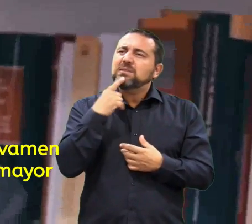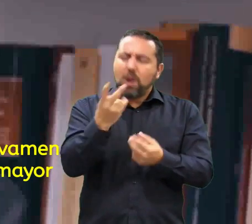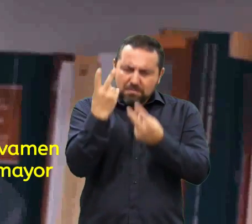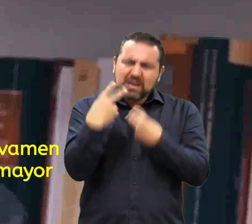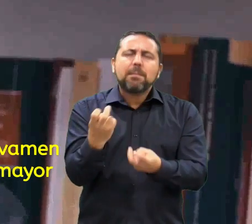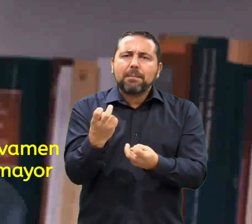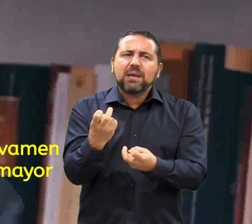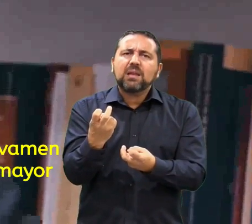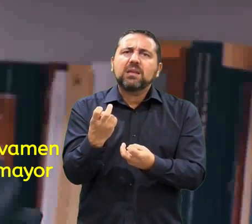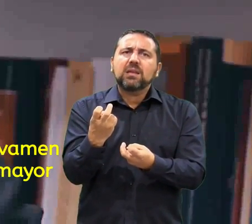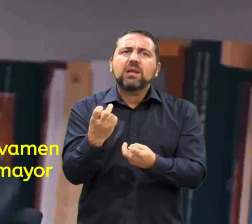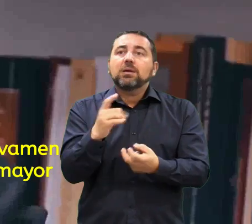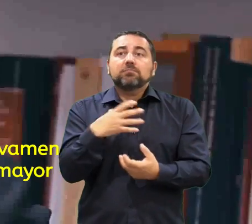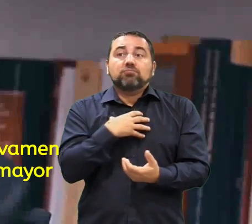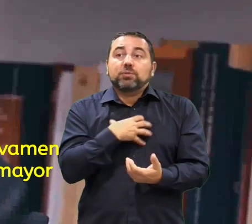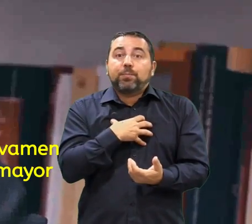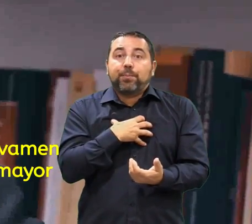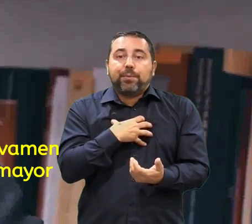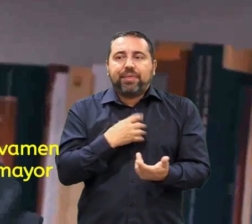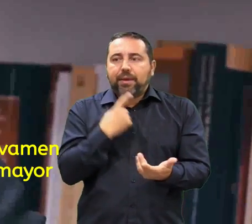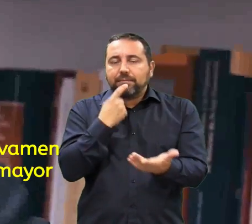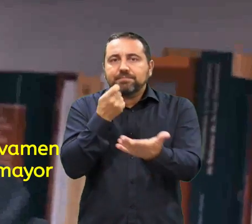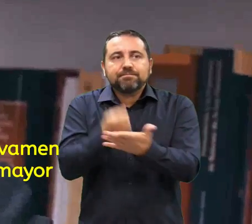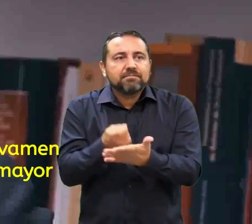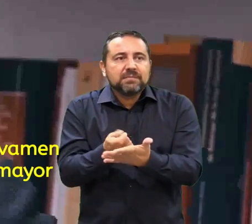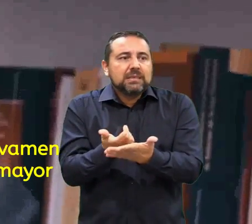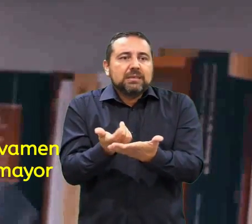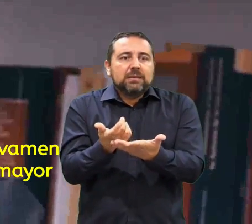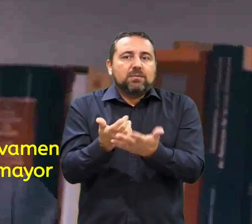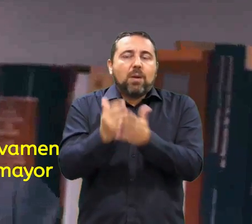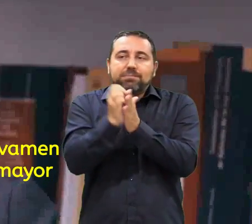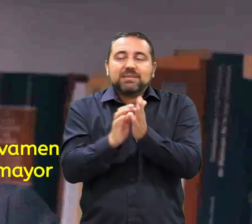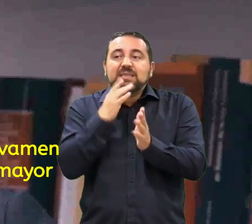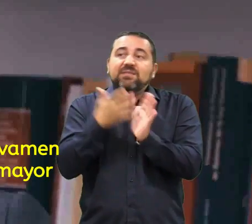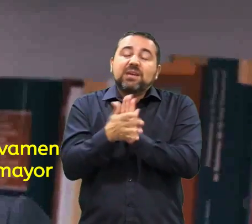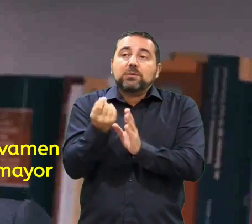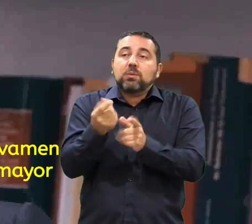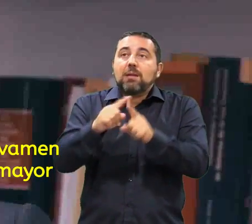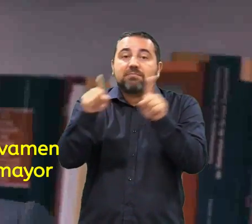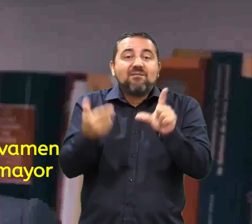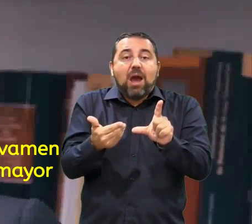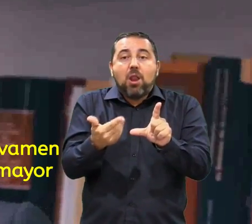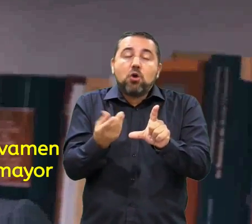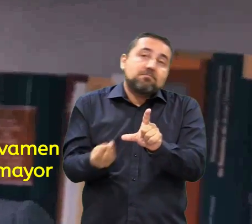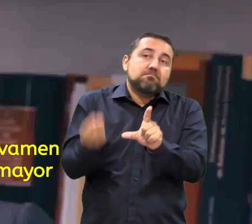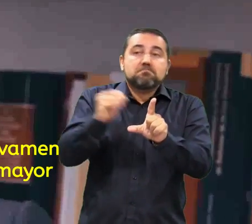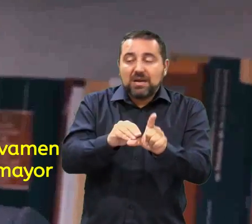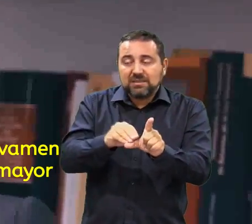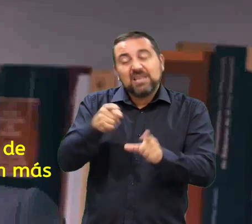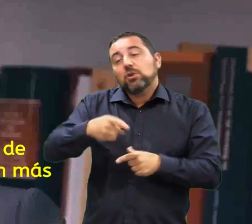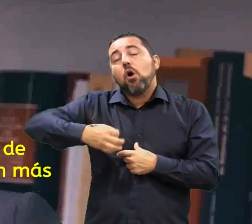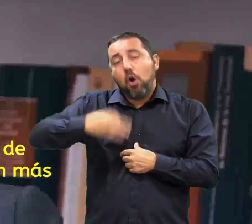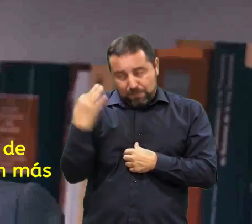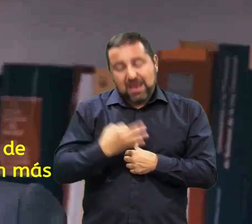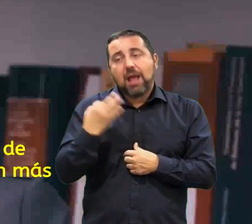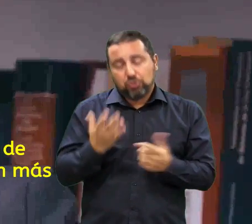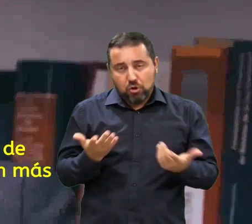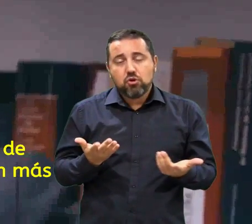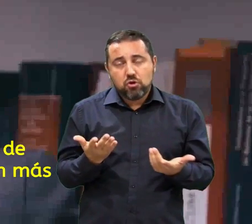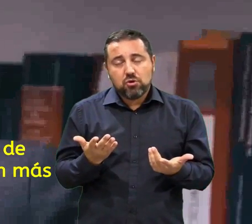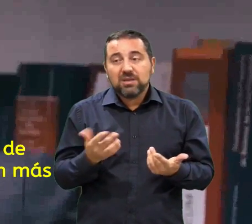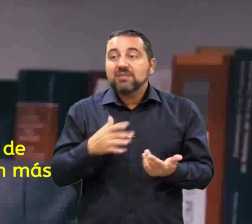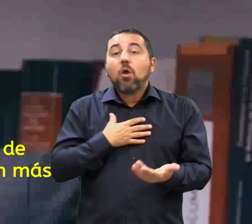enormemente fuerte, y sobre todo es un gravamen que no se puede repercutir, es decir, es un mayor precio de la obra.